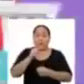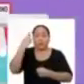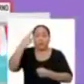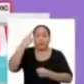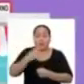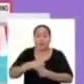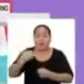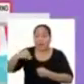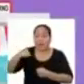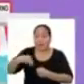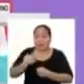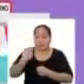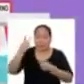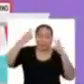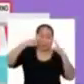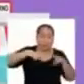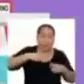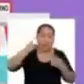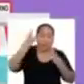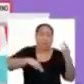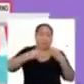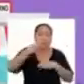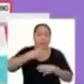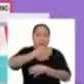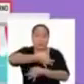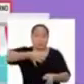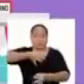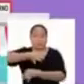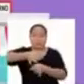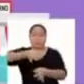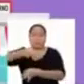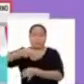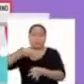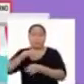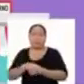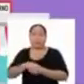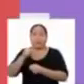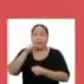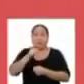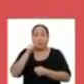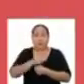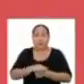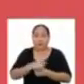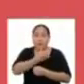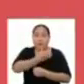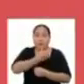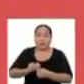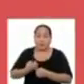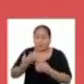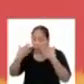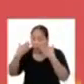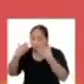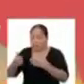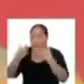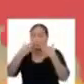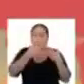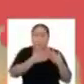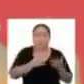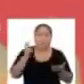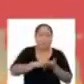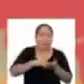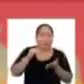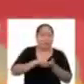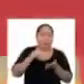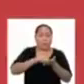enfocaron en el mercado interno, con el modelo de sustitución de importaciones. Allí, el Estado comenzó a intervenir más y más en la